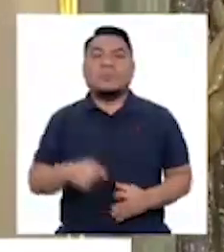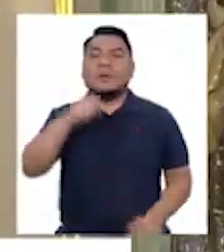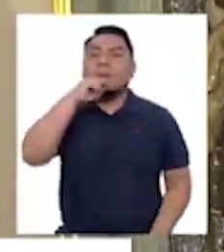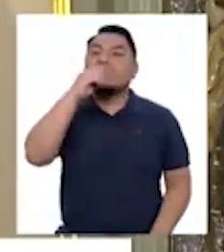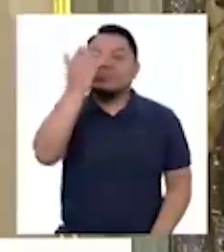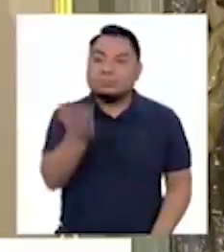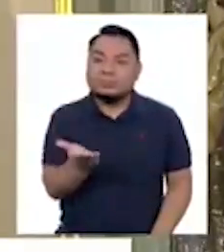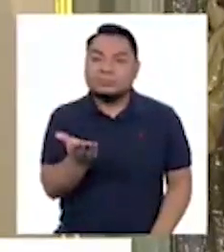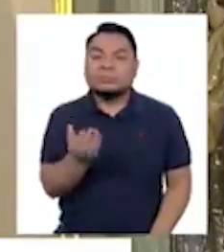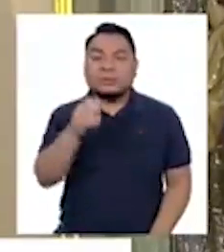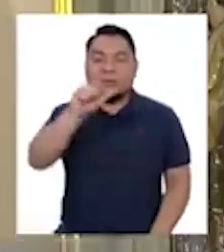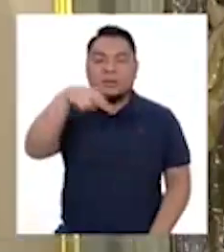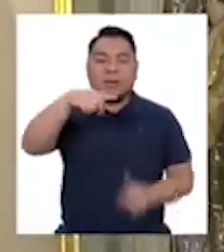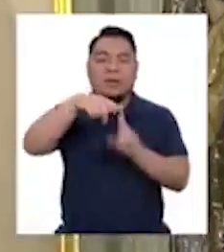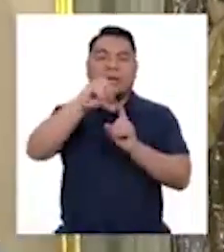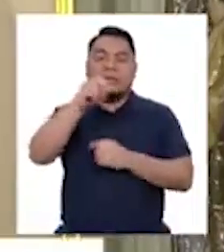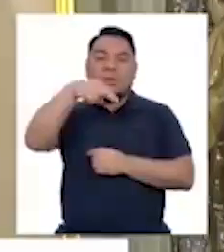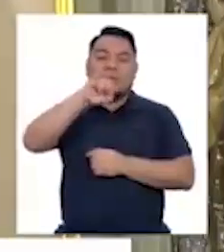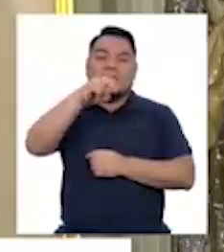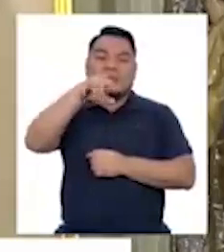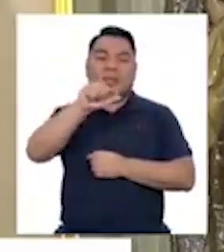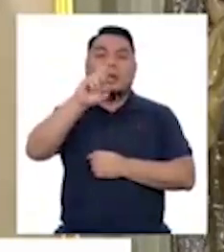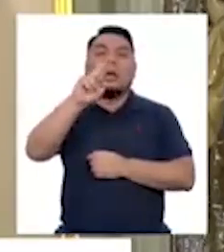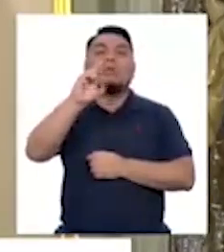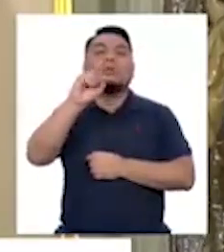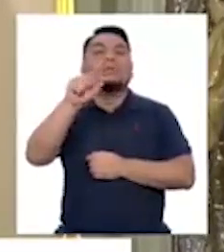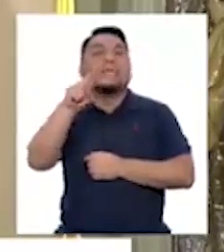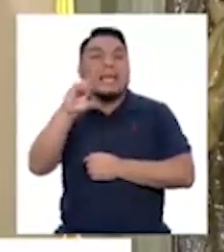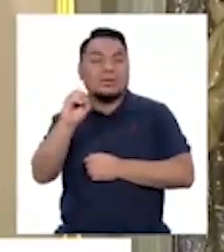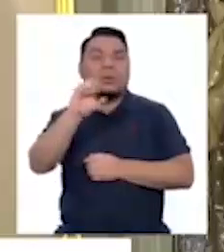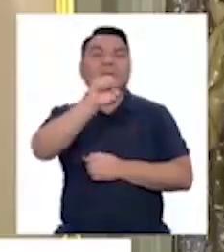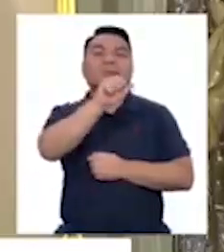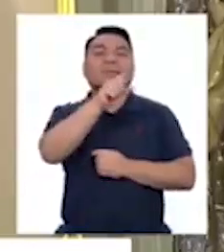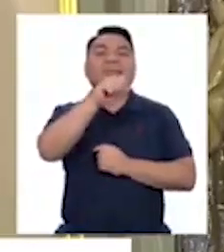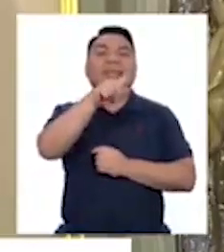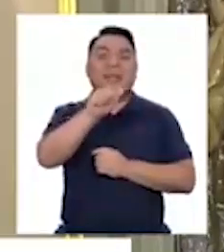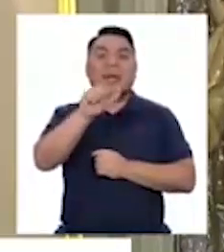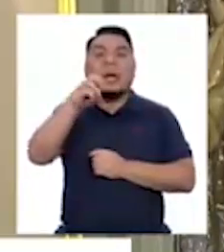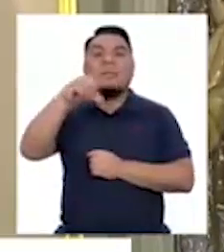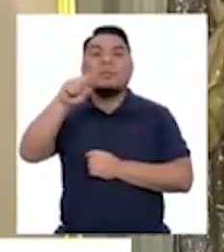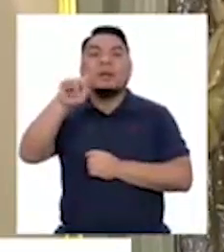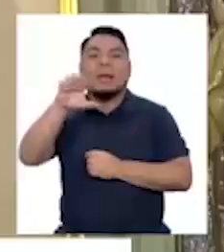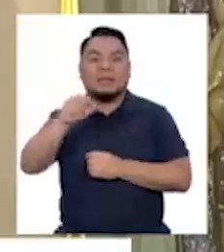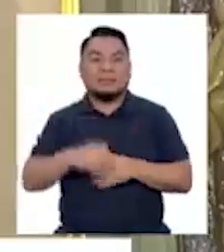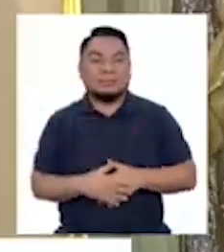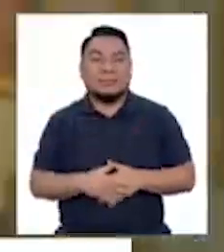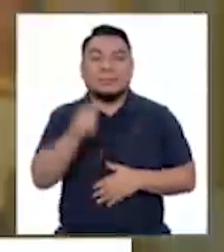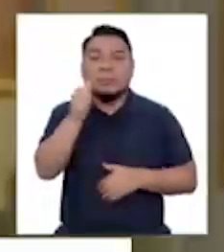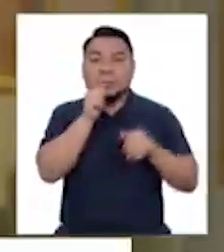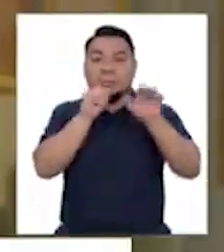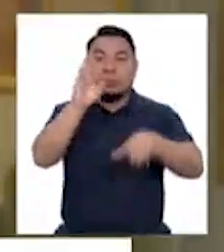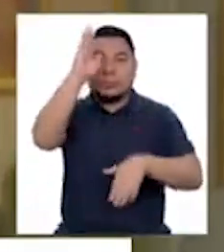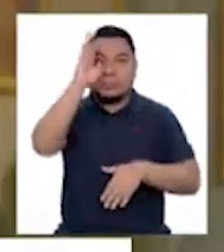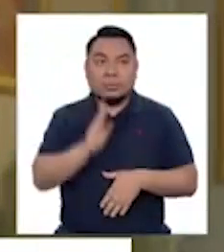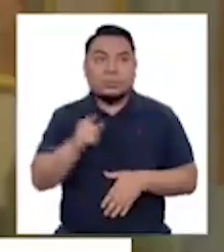Ciudadana Antonina Rosario Sacieta Morales, juráis por Dios